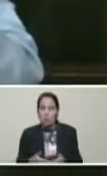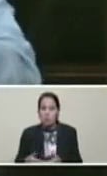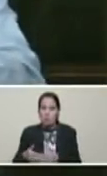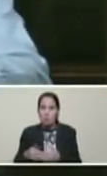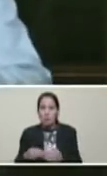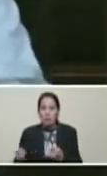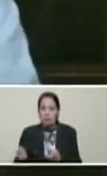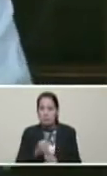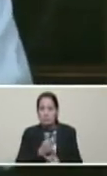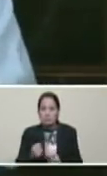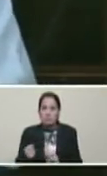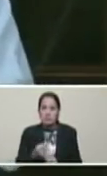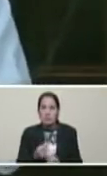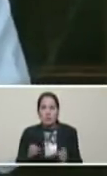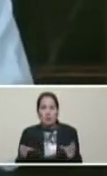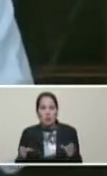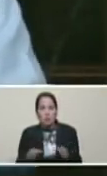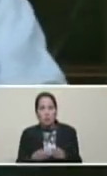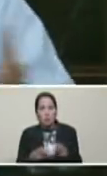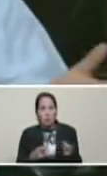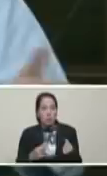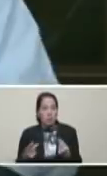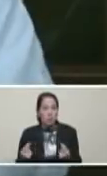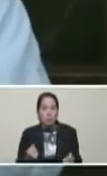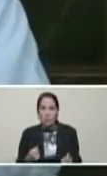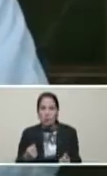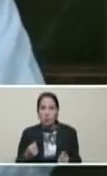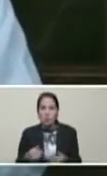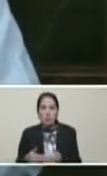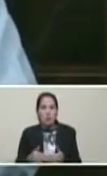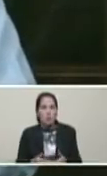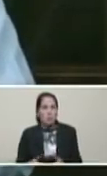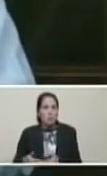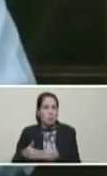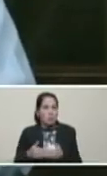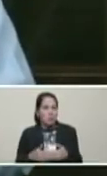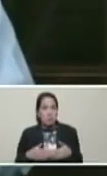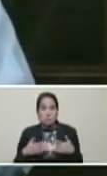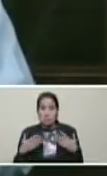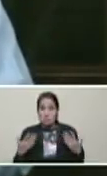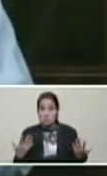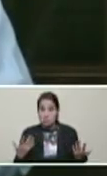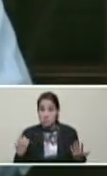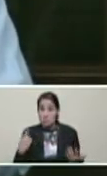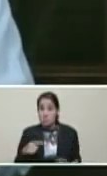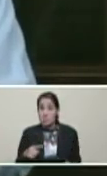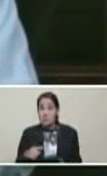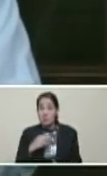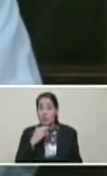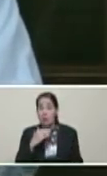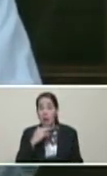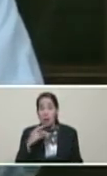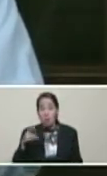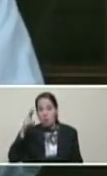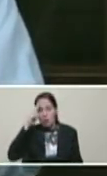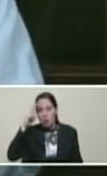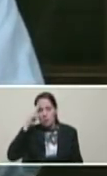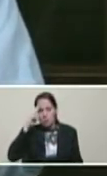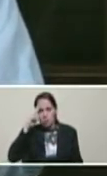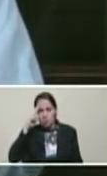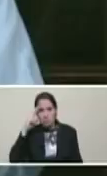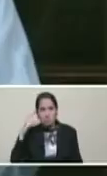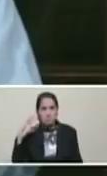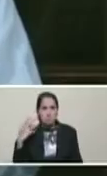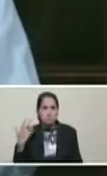de un país como venezuela cuál es la razón que tiene alguna razón para